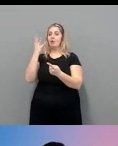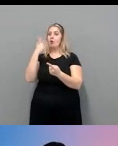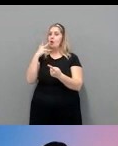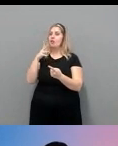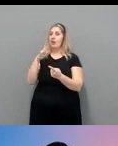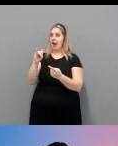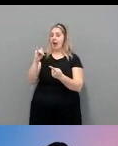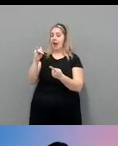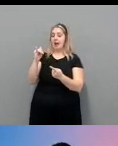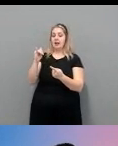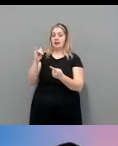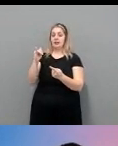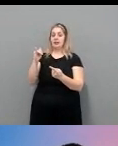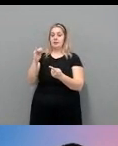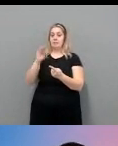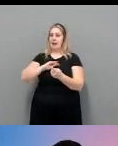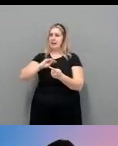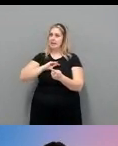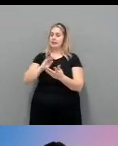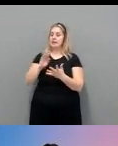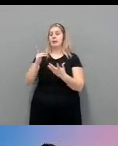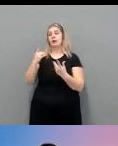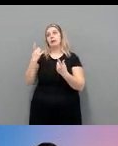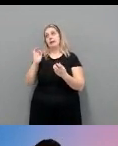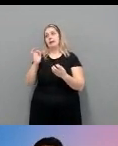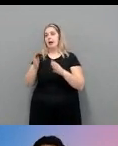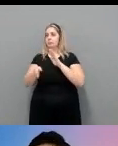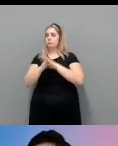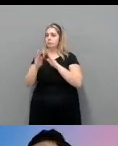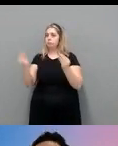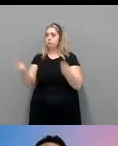tiene bastante, aunque todavía tenemos que seguir